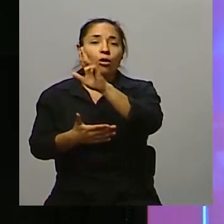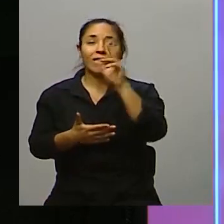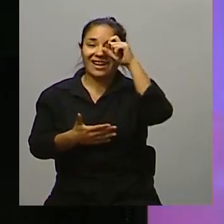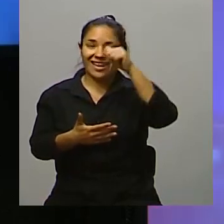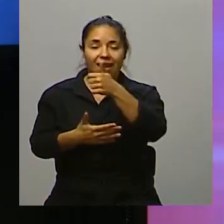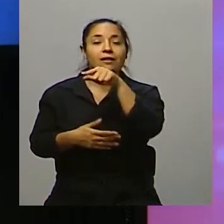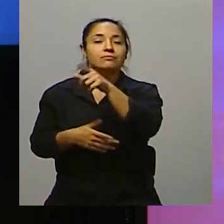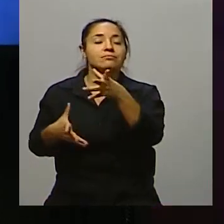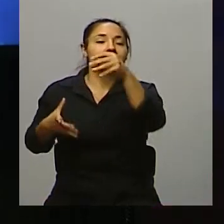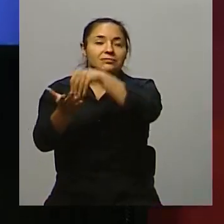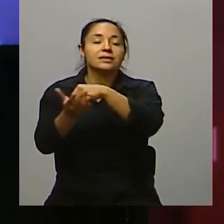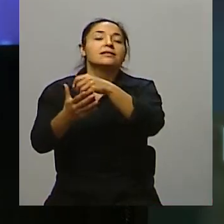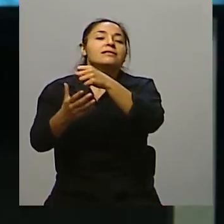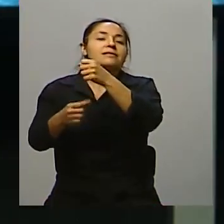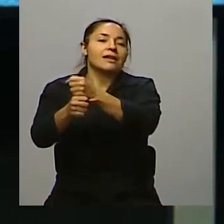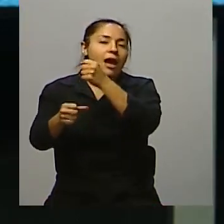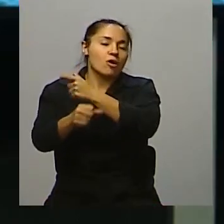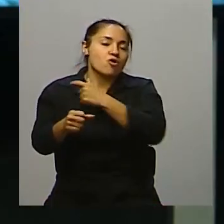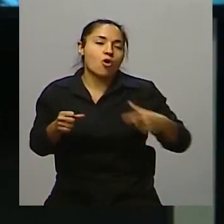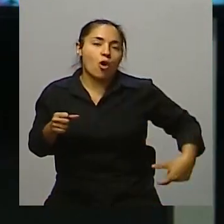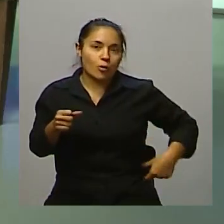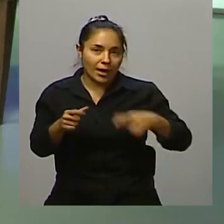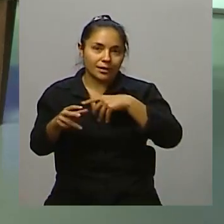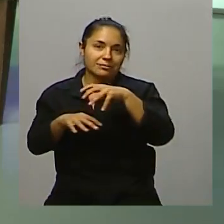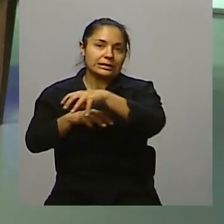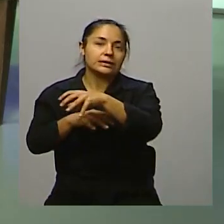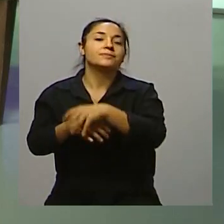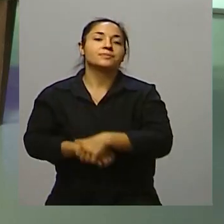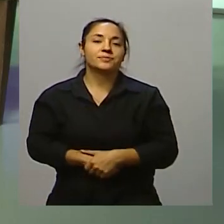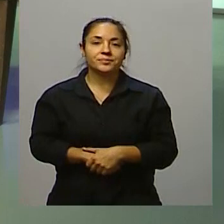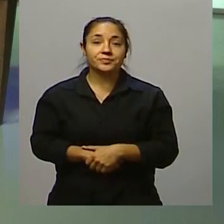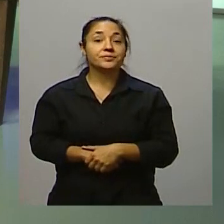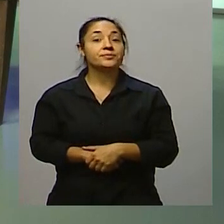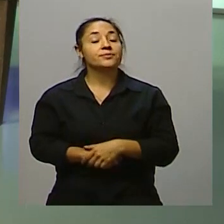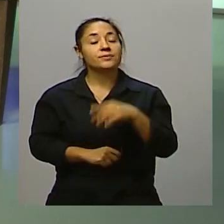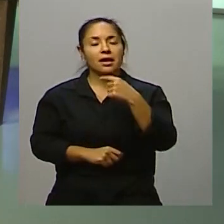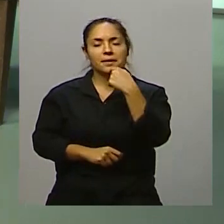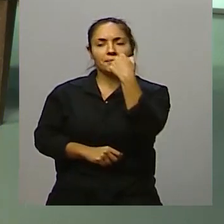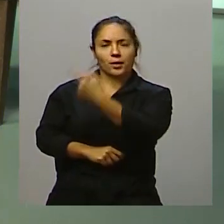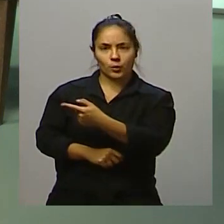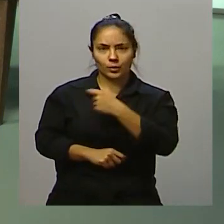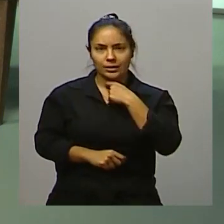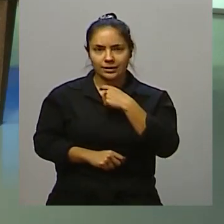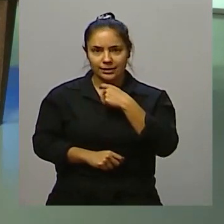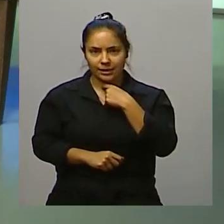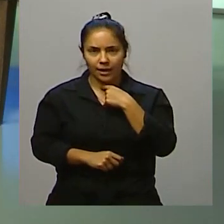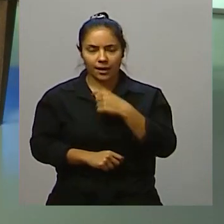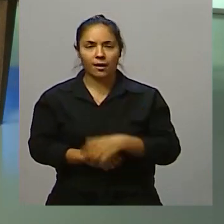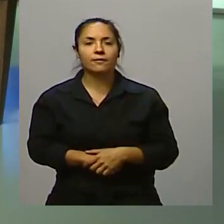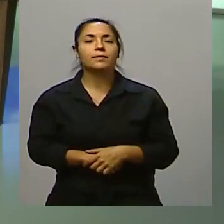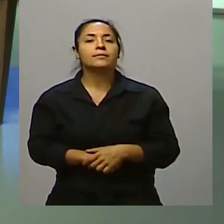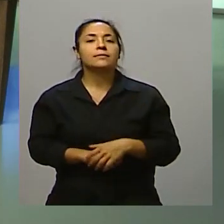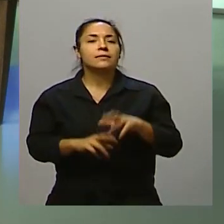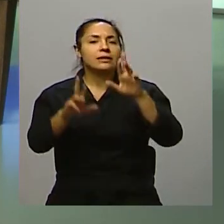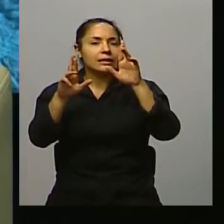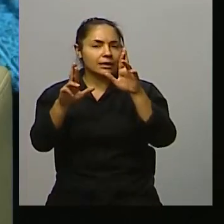y Participación Público-Privada. Rodolfo, te quería preguntar sobre la base de